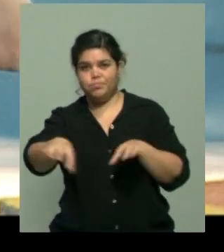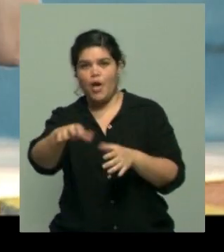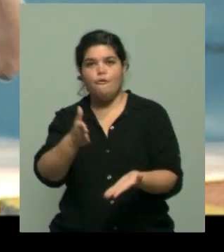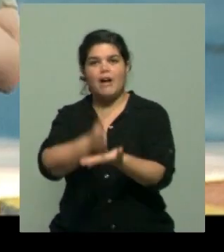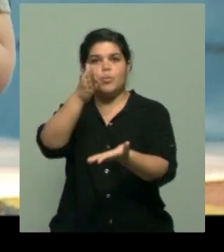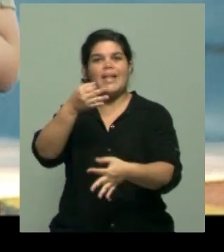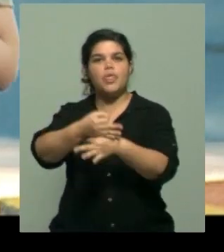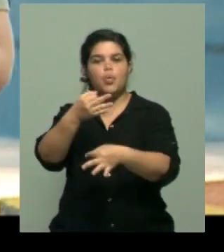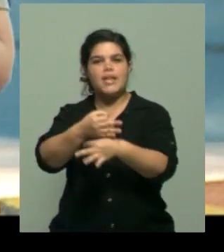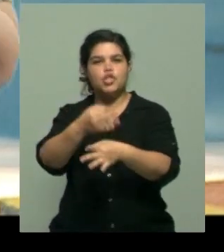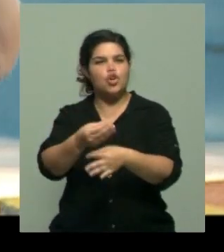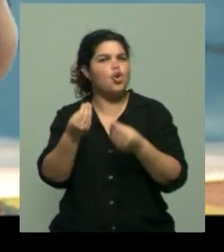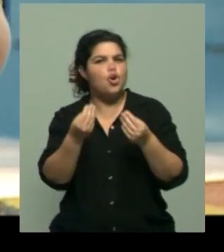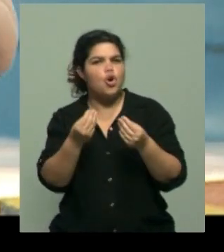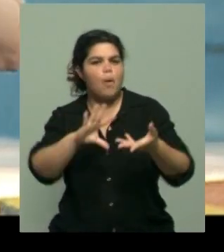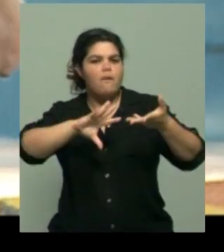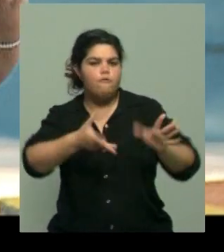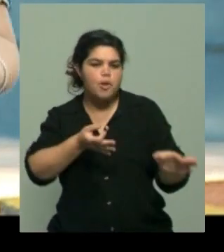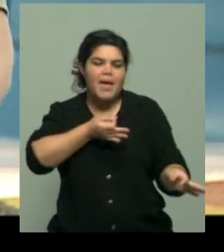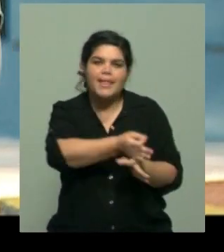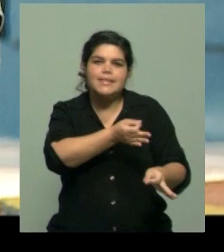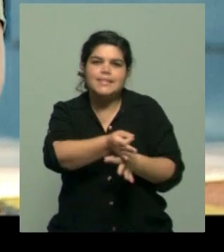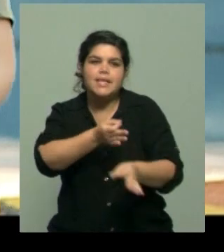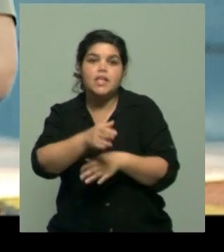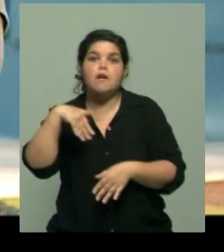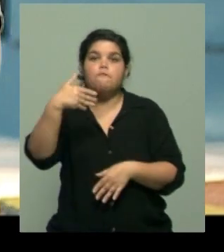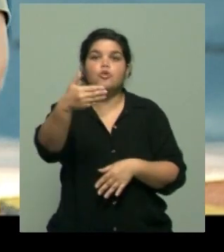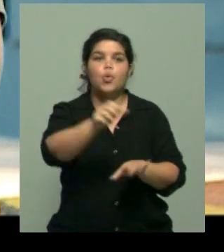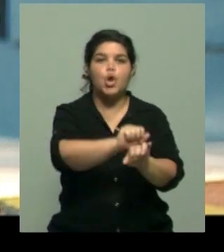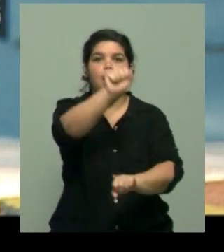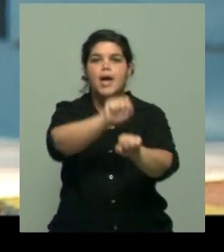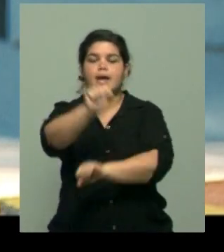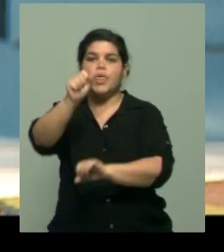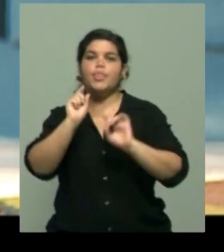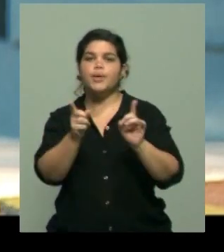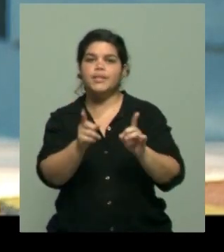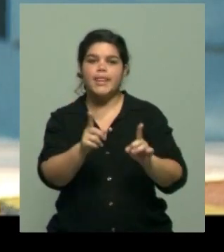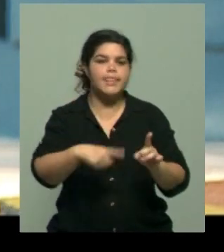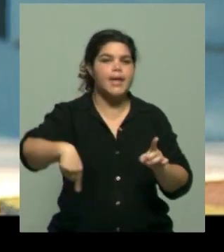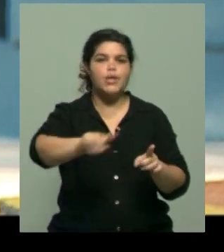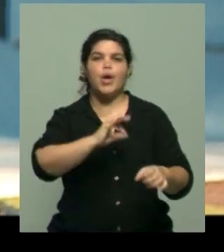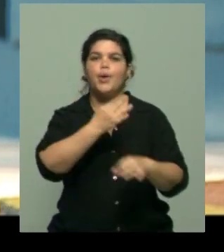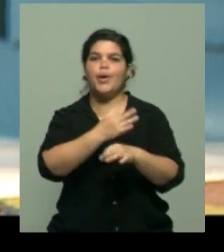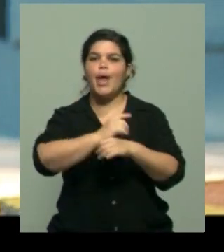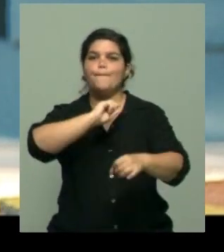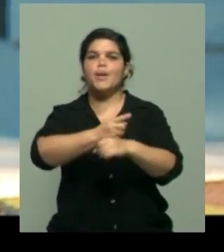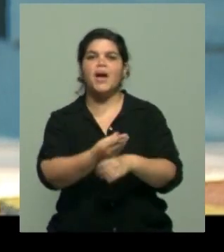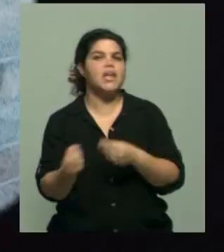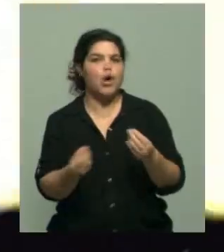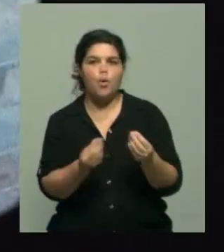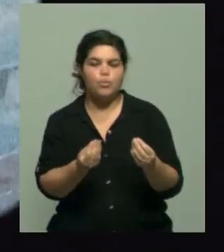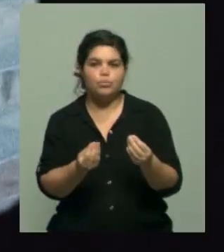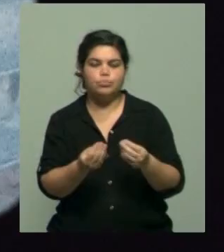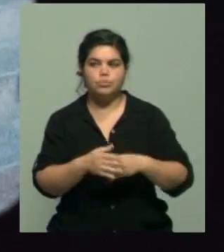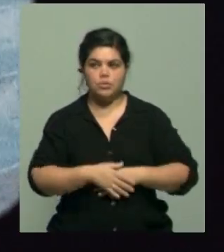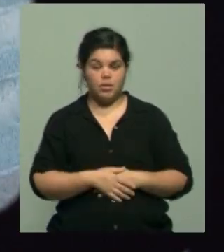formación de los formadores, de los y las futuras maestras y maestros de primaria? Bueno, en realidad acá la formación